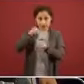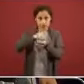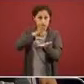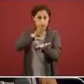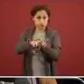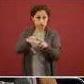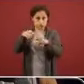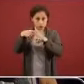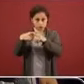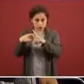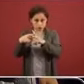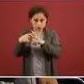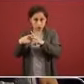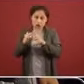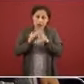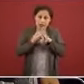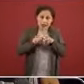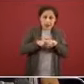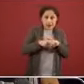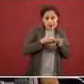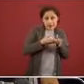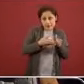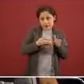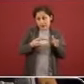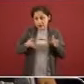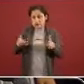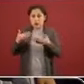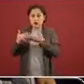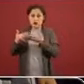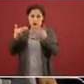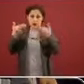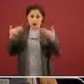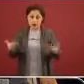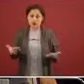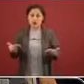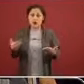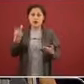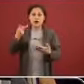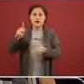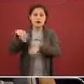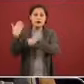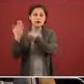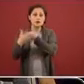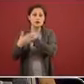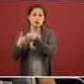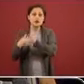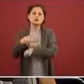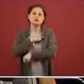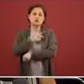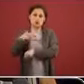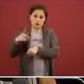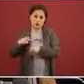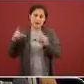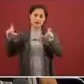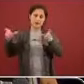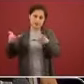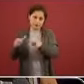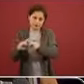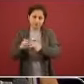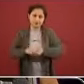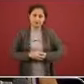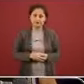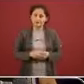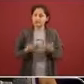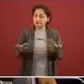las temporadas iniciales de la epidemia, pero en su momento serán menos los que correspondan a los últimos 14 días.